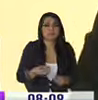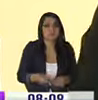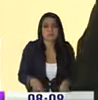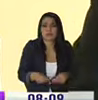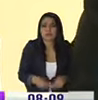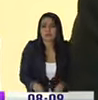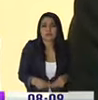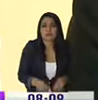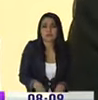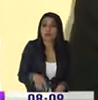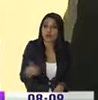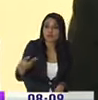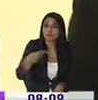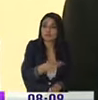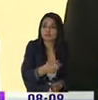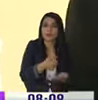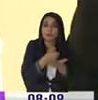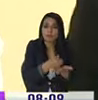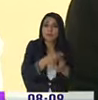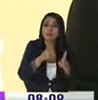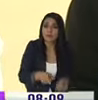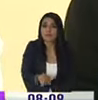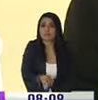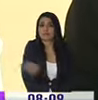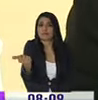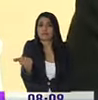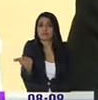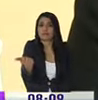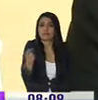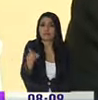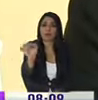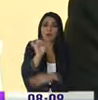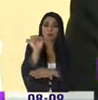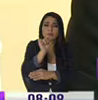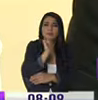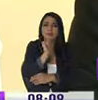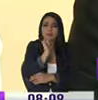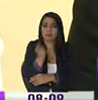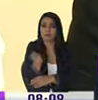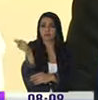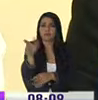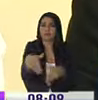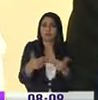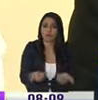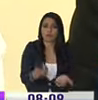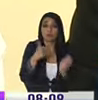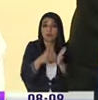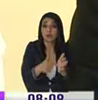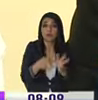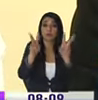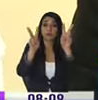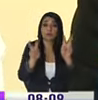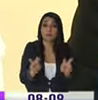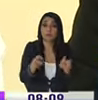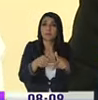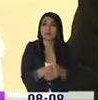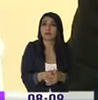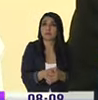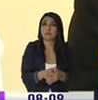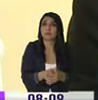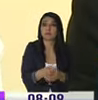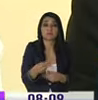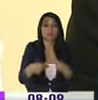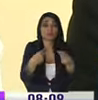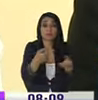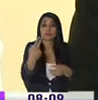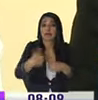que ser subsidiado por algún punto. Que deben quitar el subsidio más bien es a los que usan el auto privado. ¿Cómo se lo hace? Desde el tema de que se le está regalando